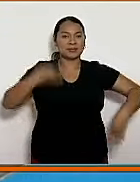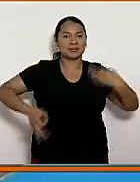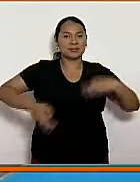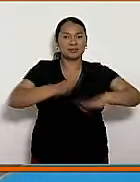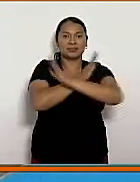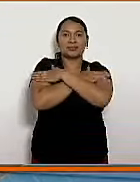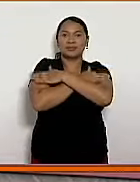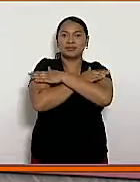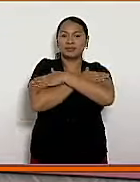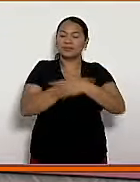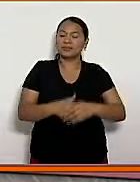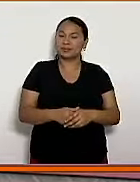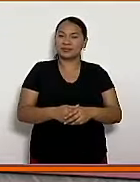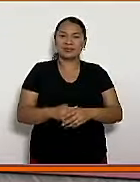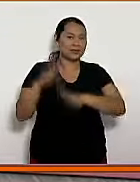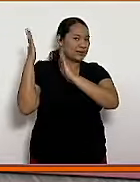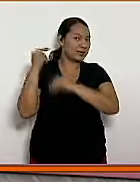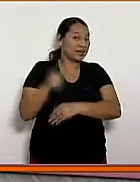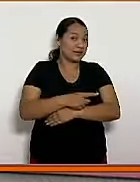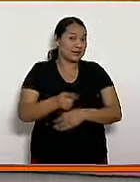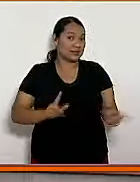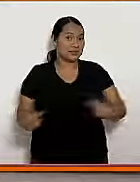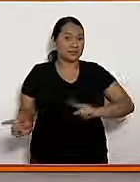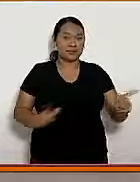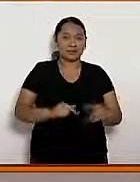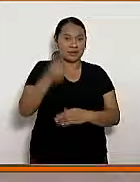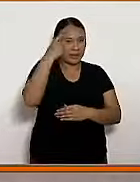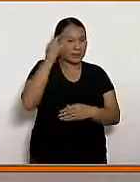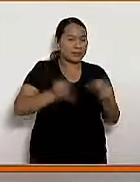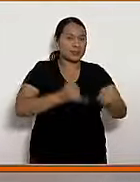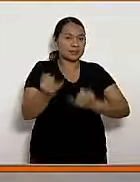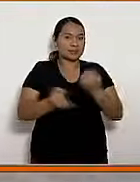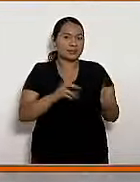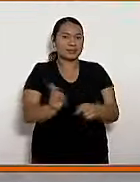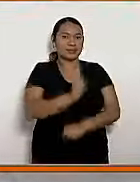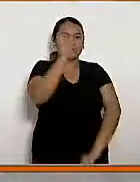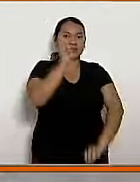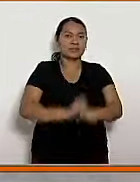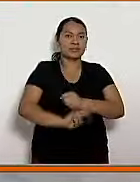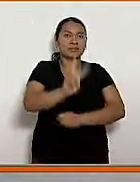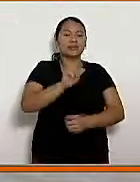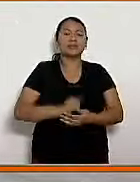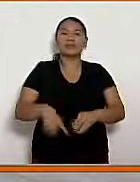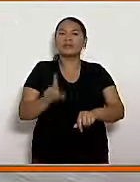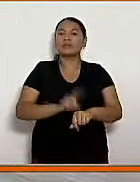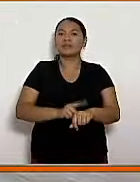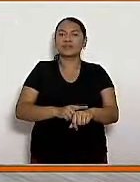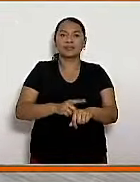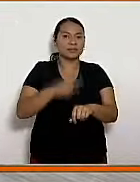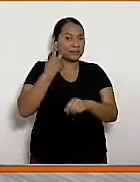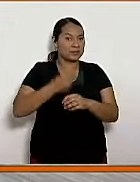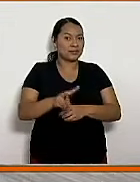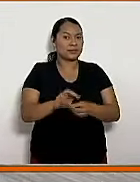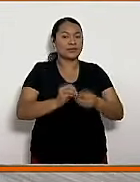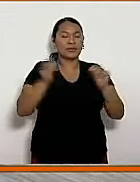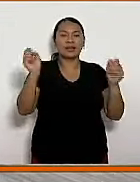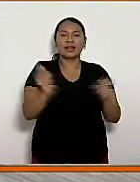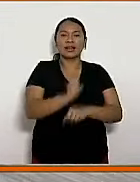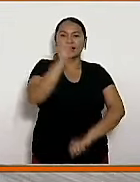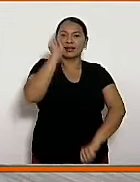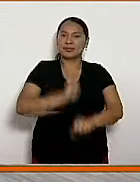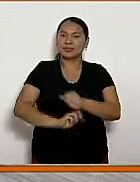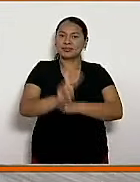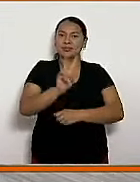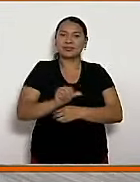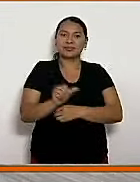Muchas felicidades. Espero que estés listo para jugar y ganar a lo catracho, porque vamos a conocer los dos números afortunados para